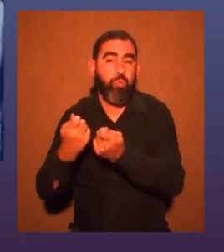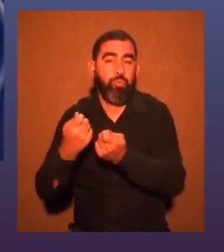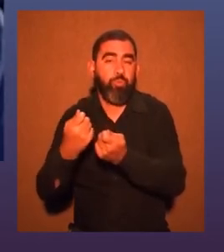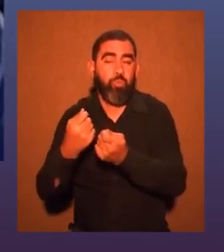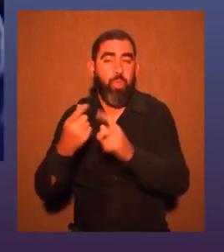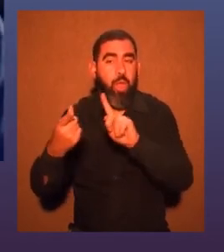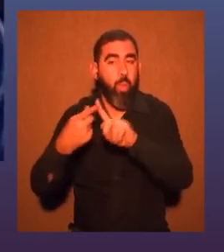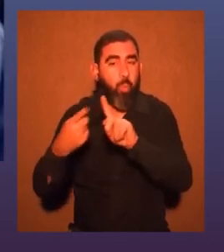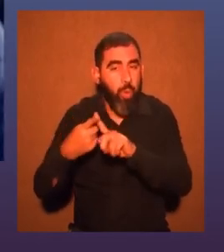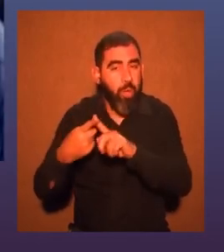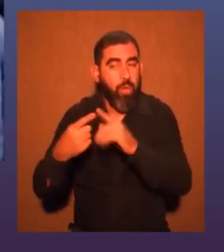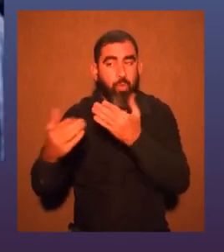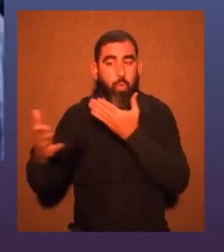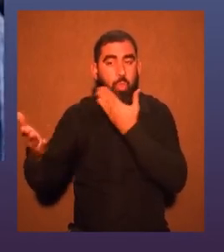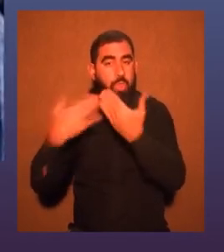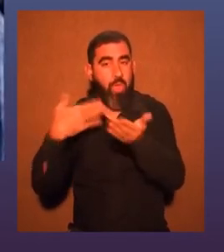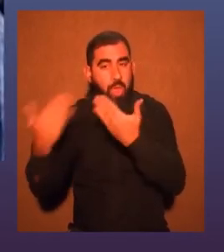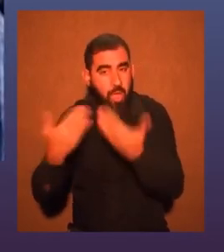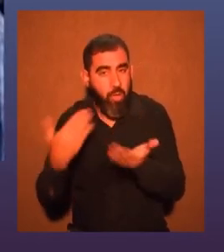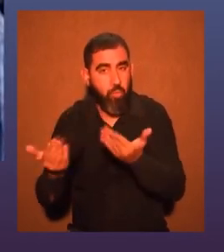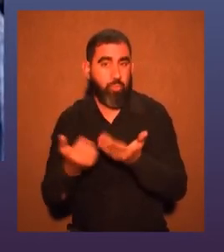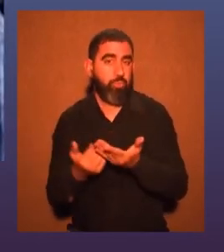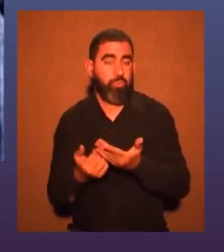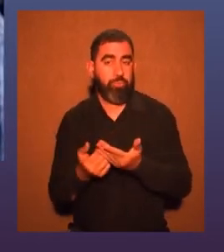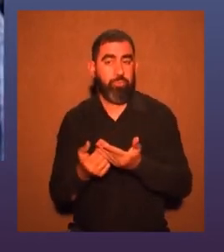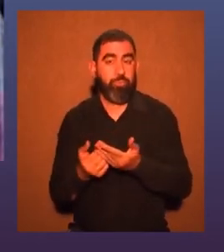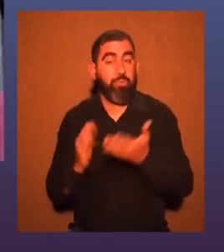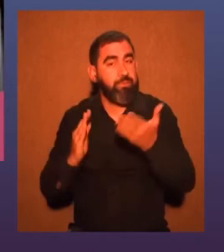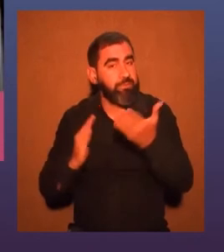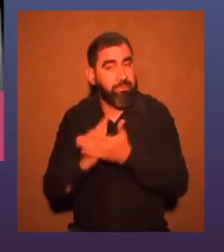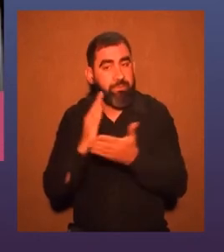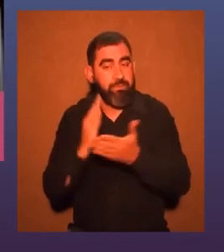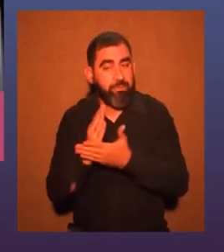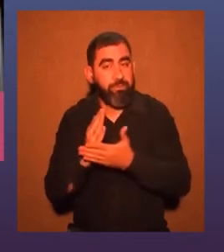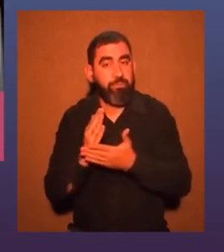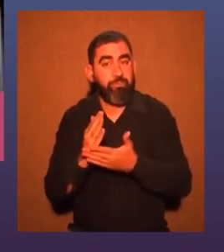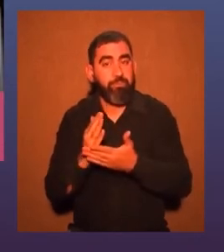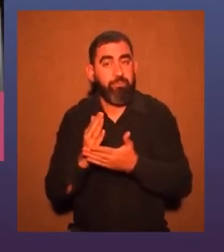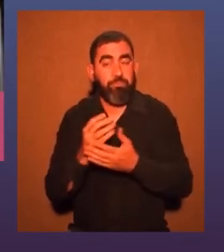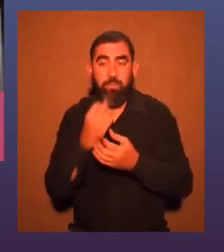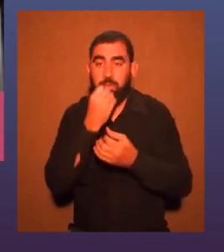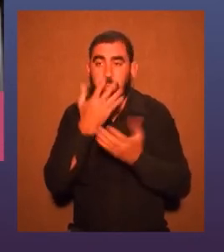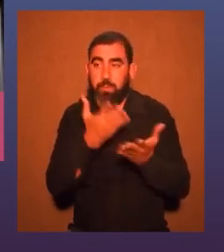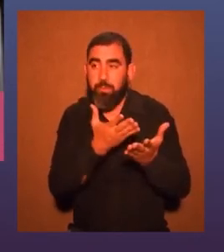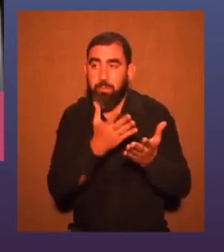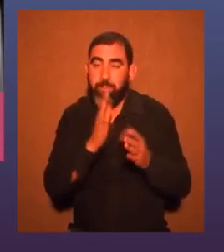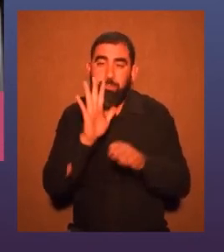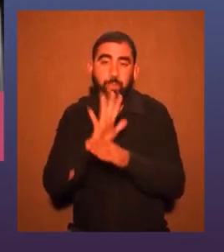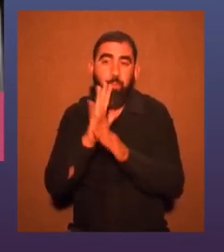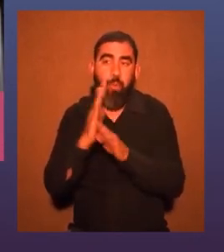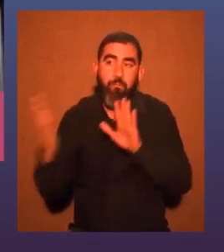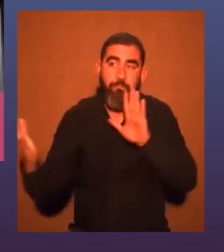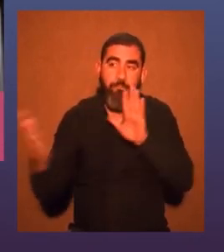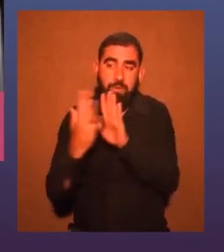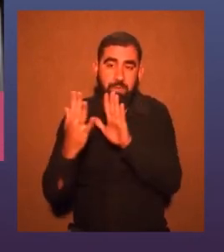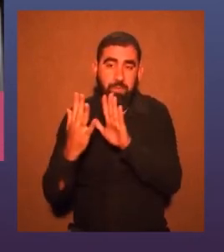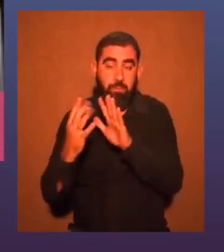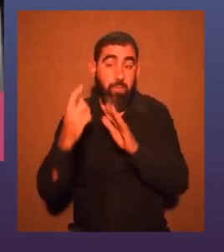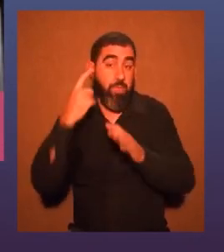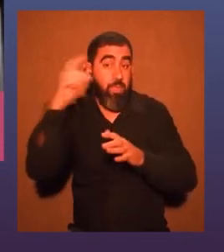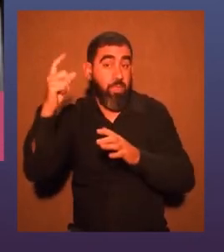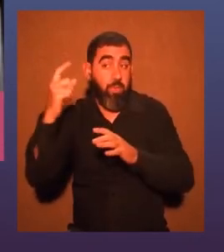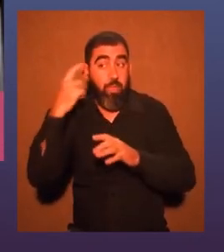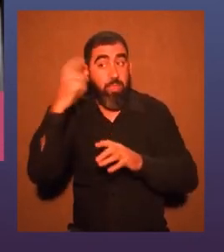de mucho diálogo, sí. Siempre de un bienvenido enfrentamiento, porque son enfrentamientos de